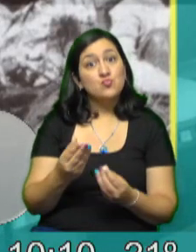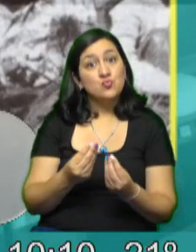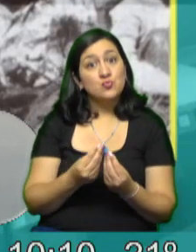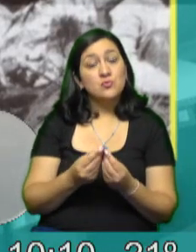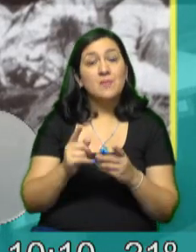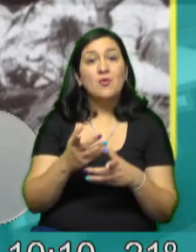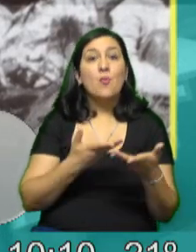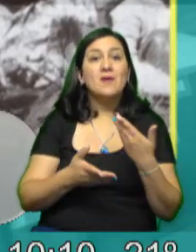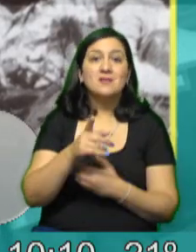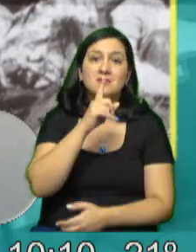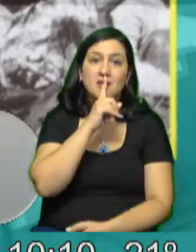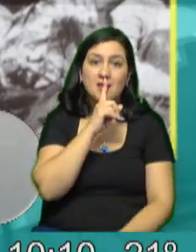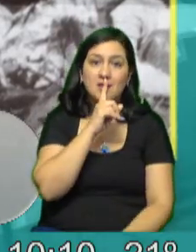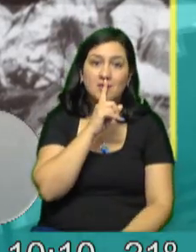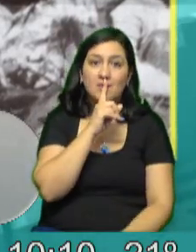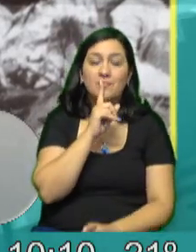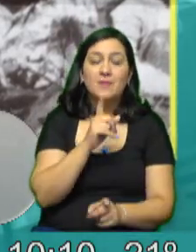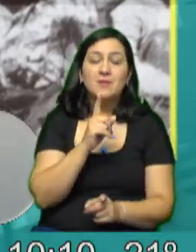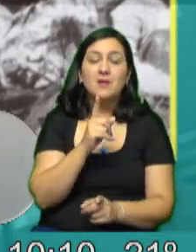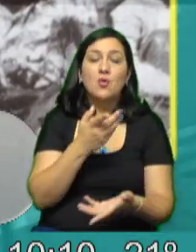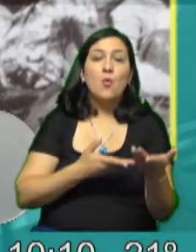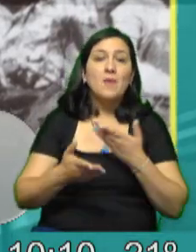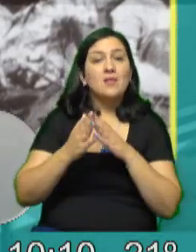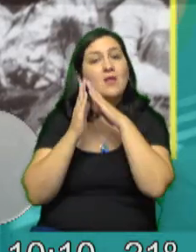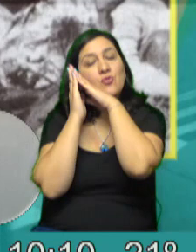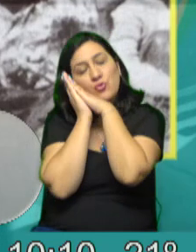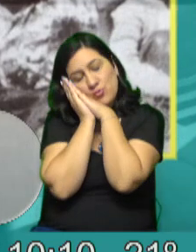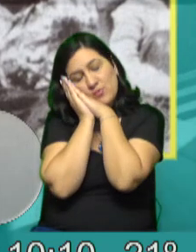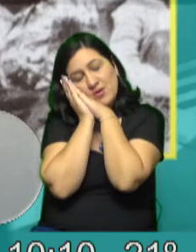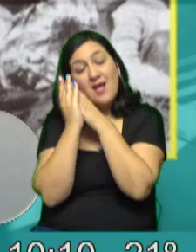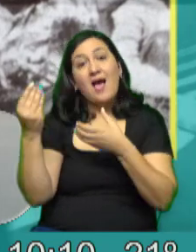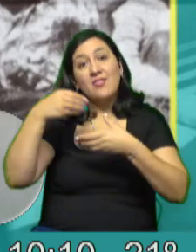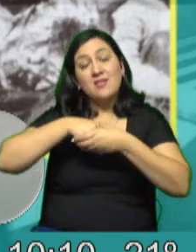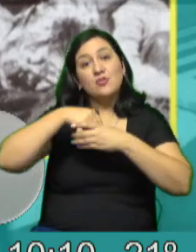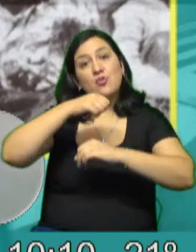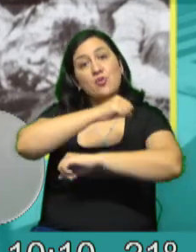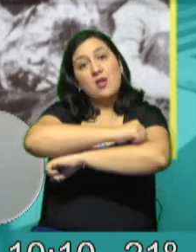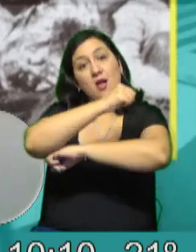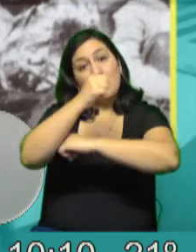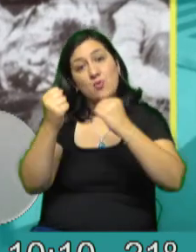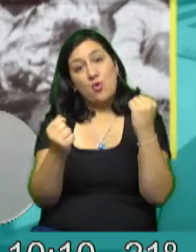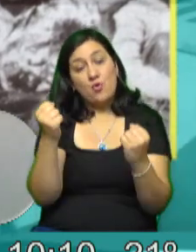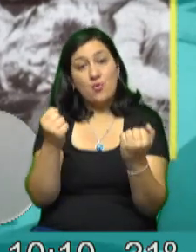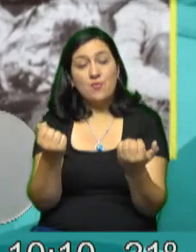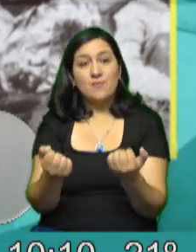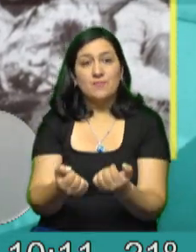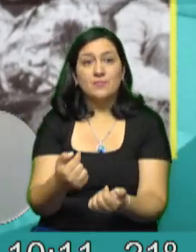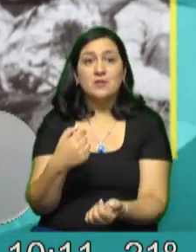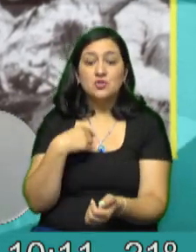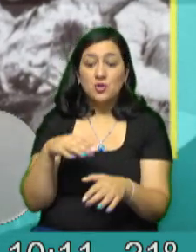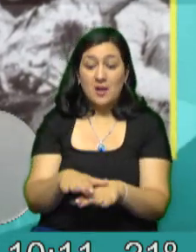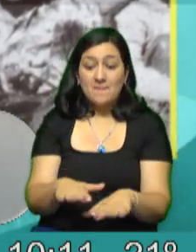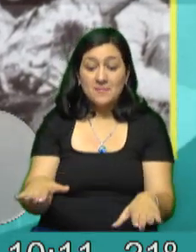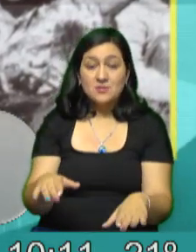silencios, claro. El compartir dormir en la caja o dormir... En la cabina. En la cabina. Yo en el piso y él